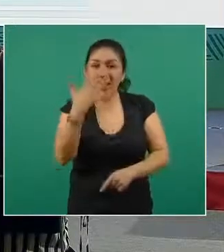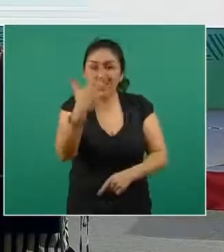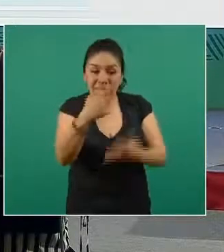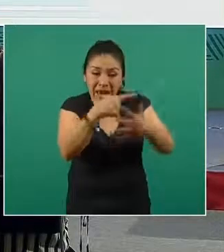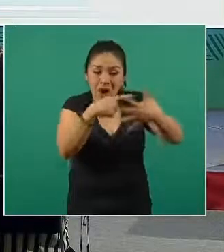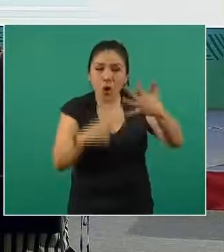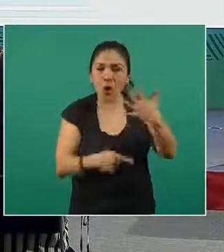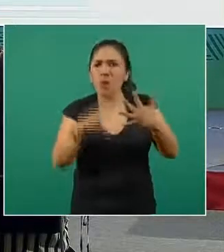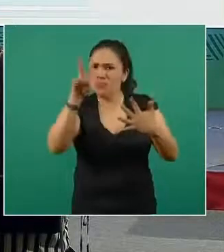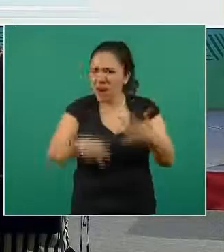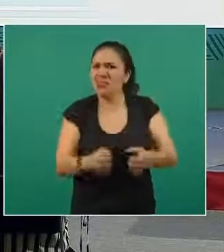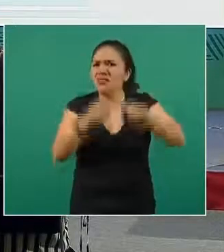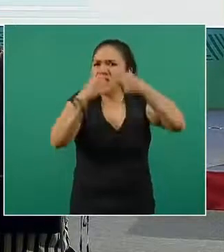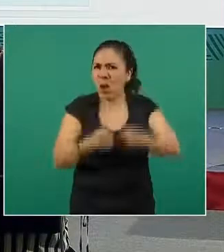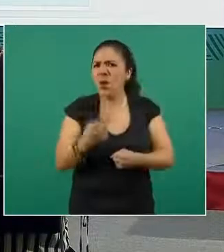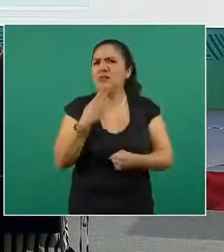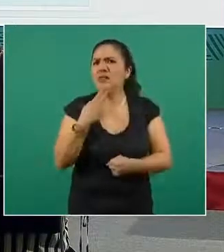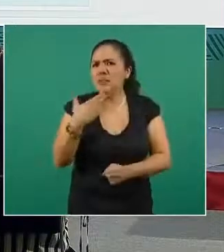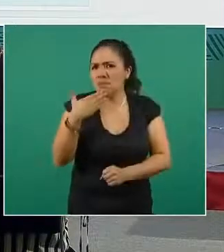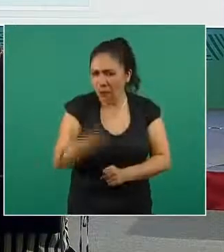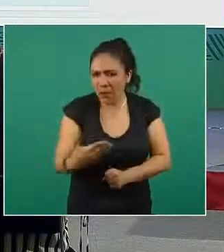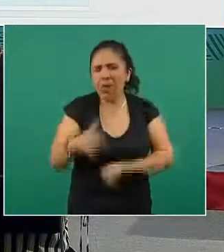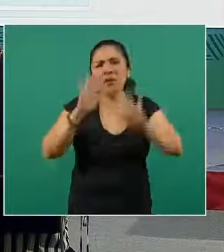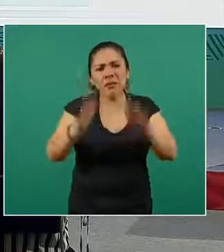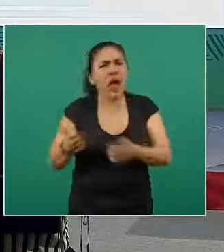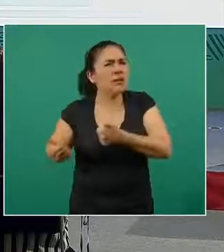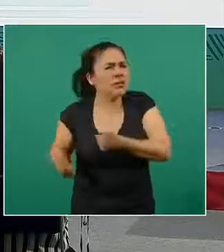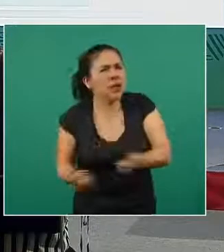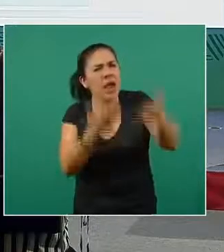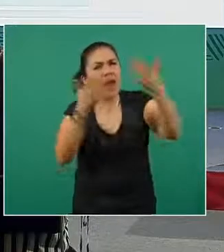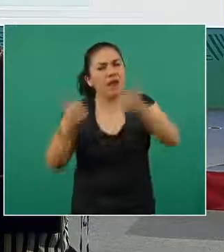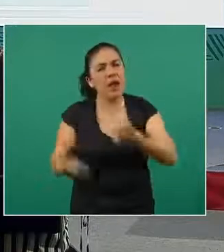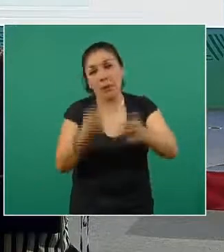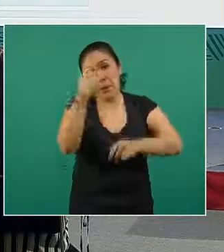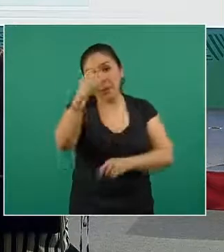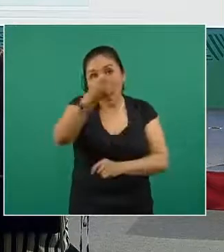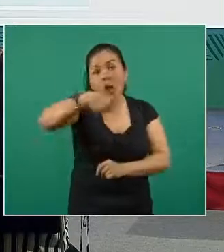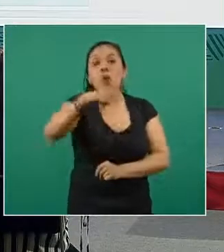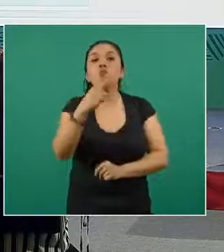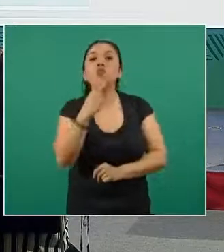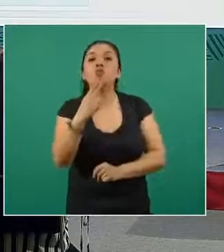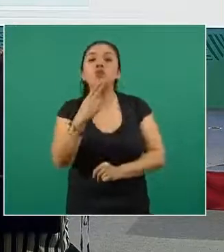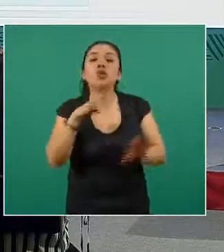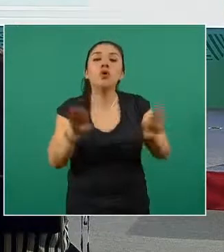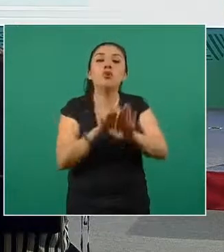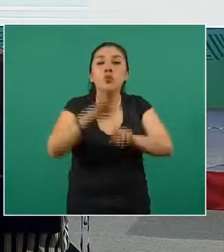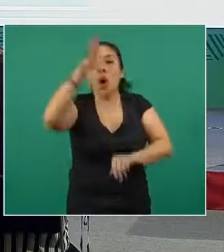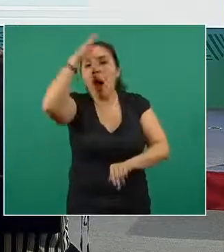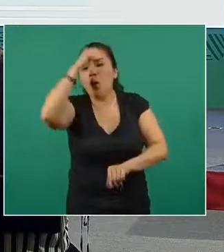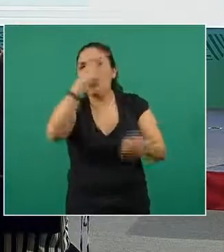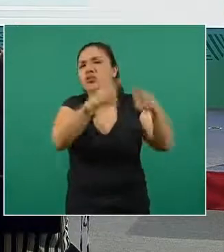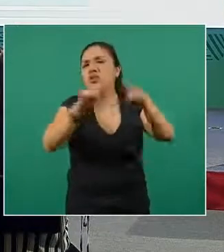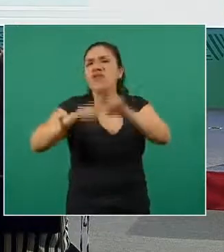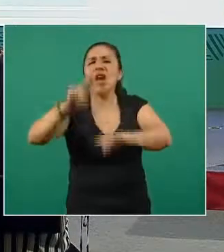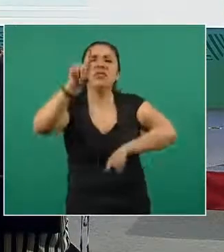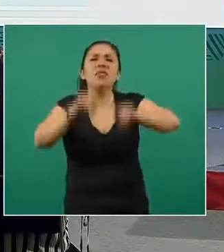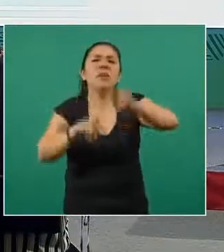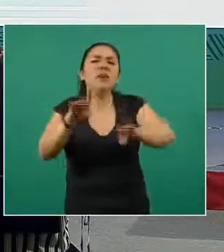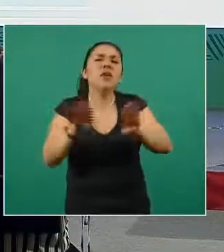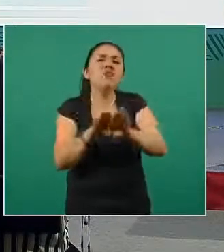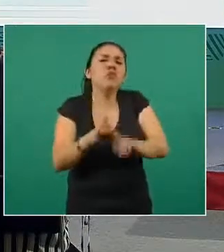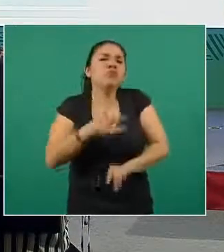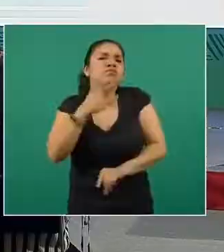seguras y eficaces y que las hemos estado distribuyendo para su uso de acuerdo a diferentes criterios